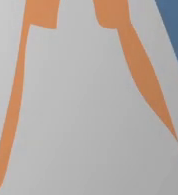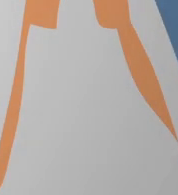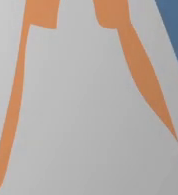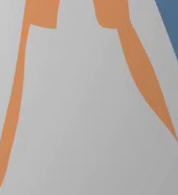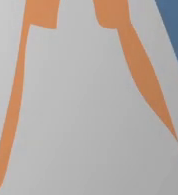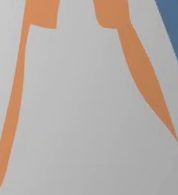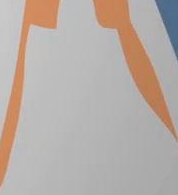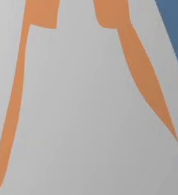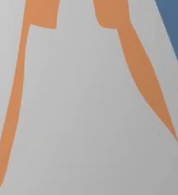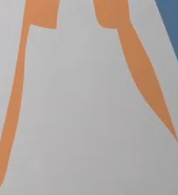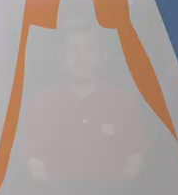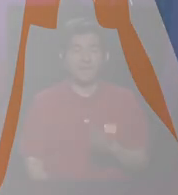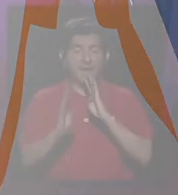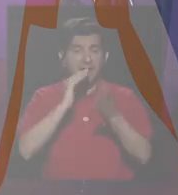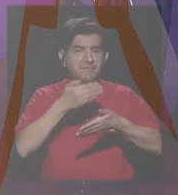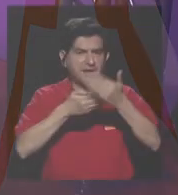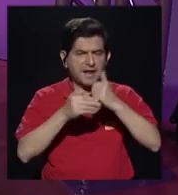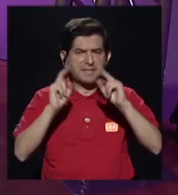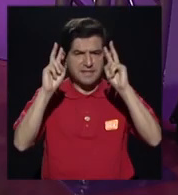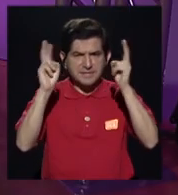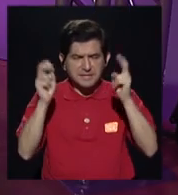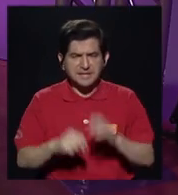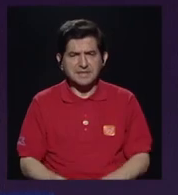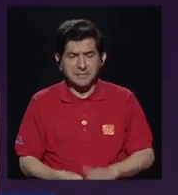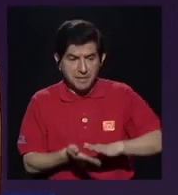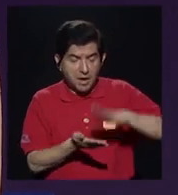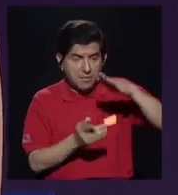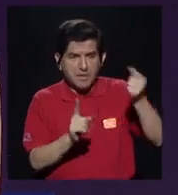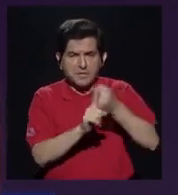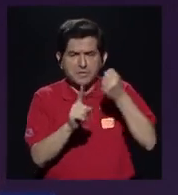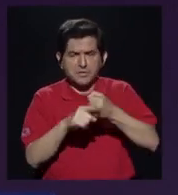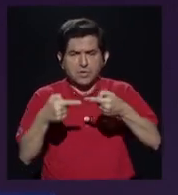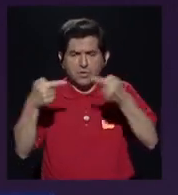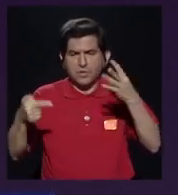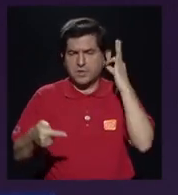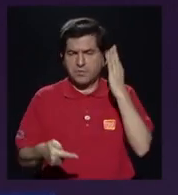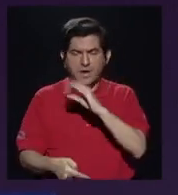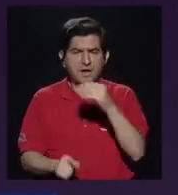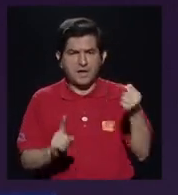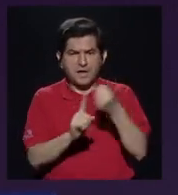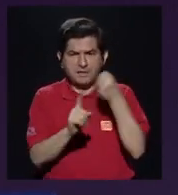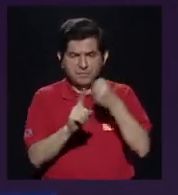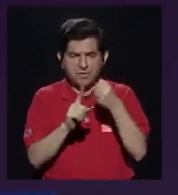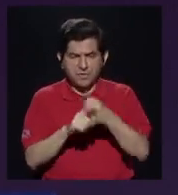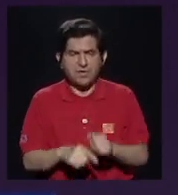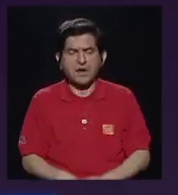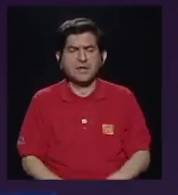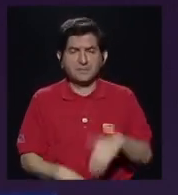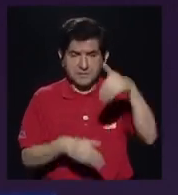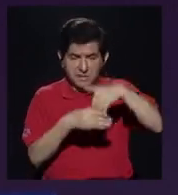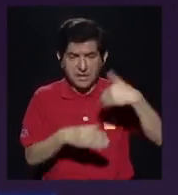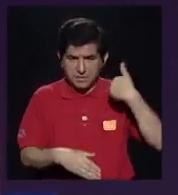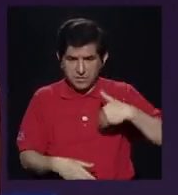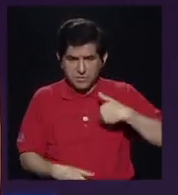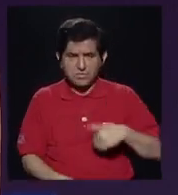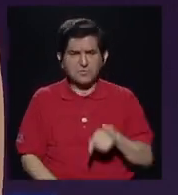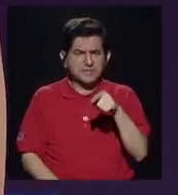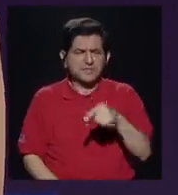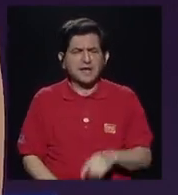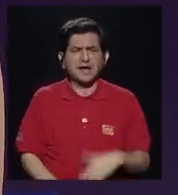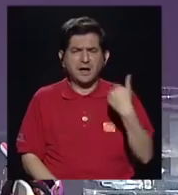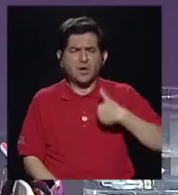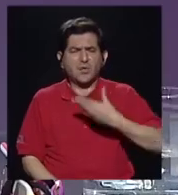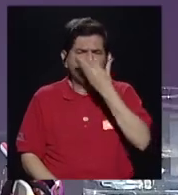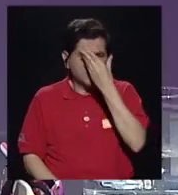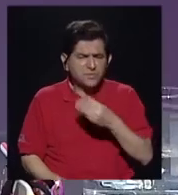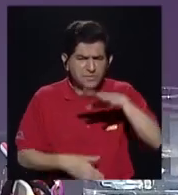pausa estábamos hablando un poco el tema este incremento de la violencia contra las mujeres y de la violencia también entre los hombres Cómo ves el sufrimiento de los hombres en este en este